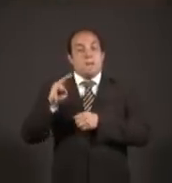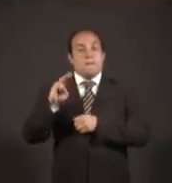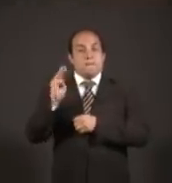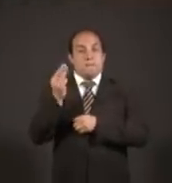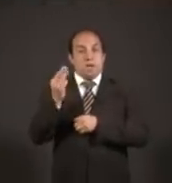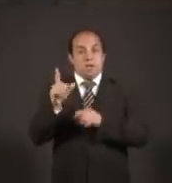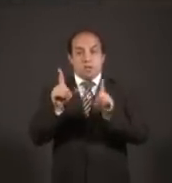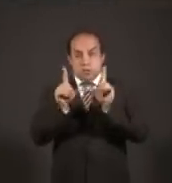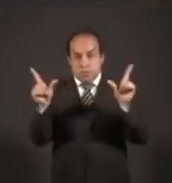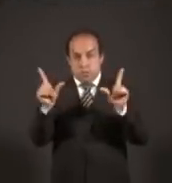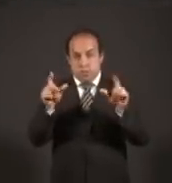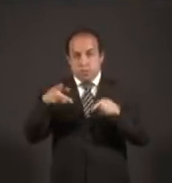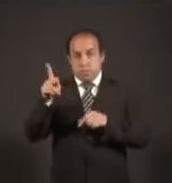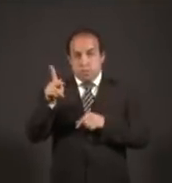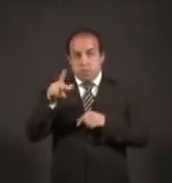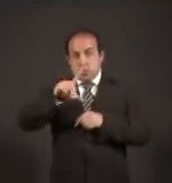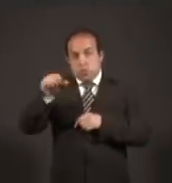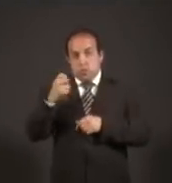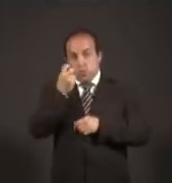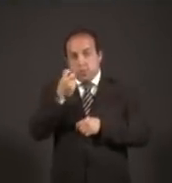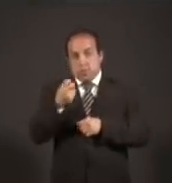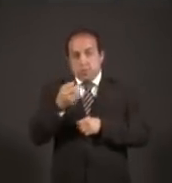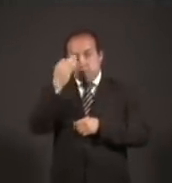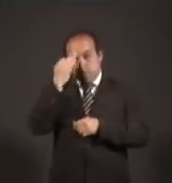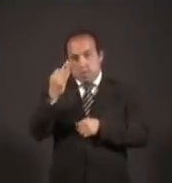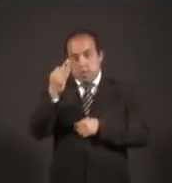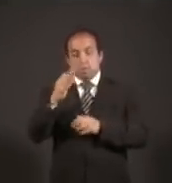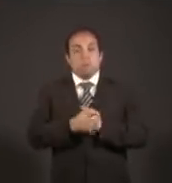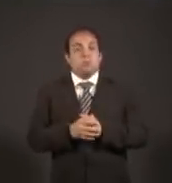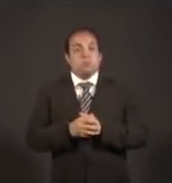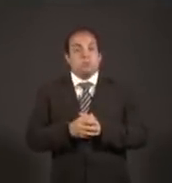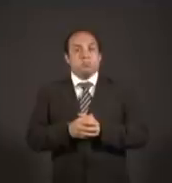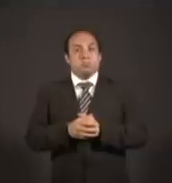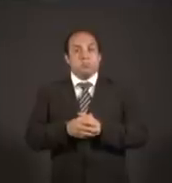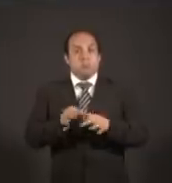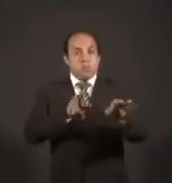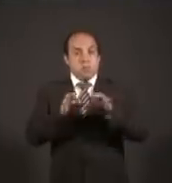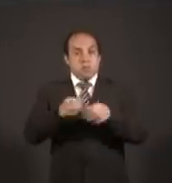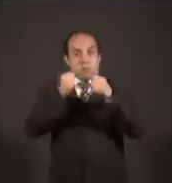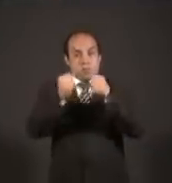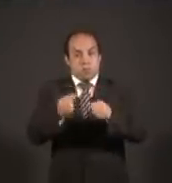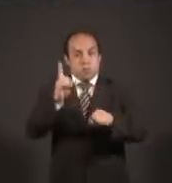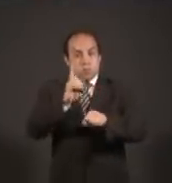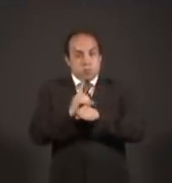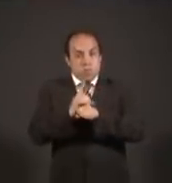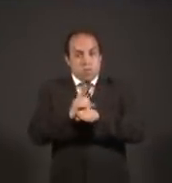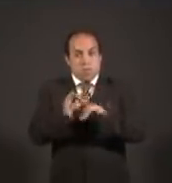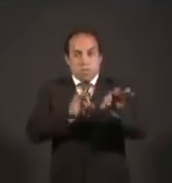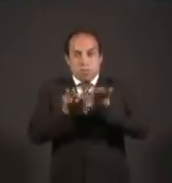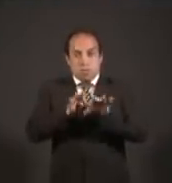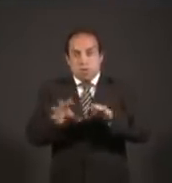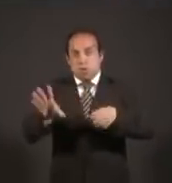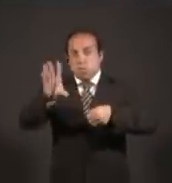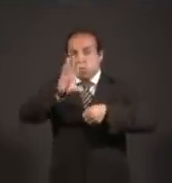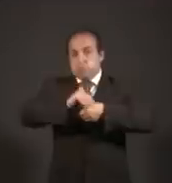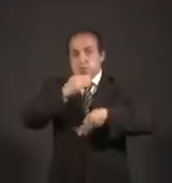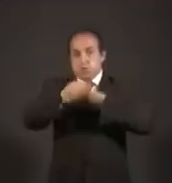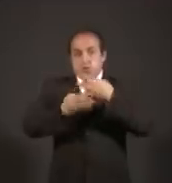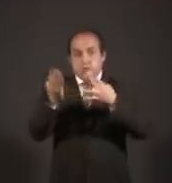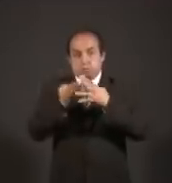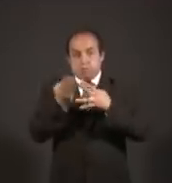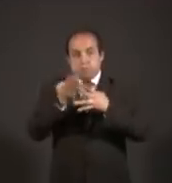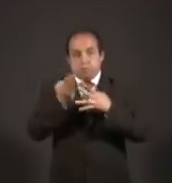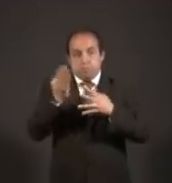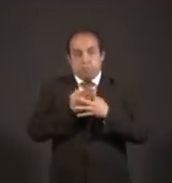este tramo de operaciones de seguridad, pues ya estará operando totalmente con todas sus estaciones hasta Indios